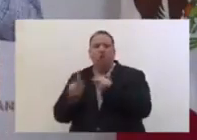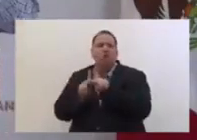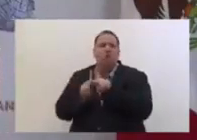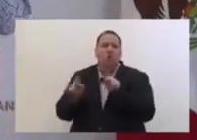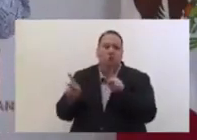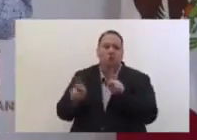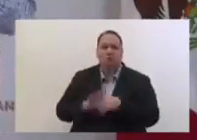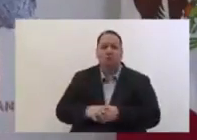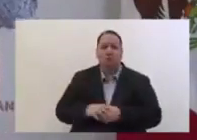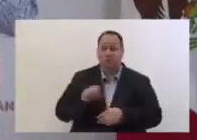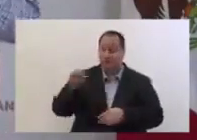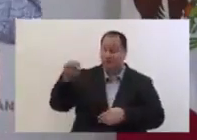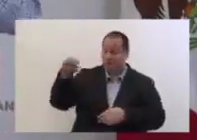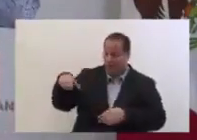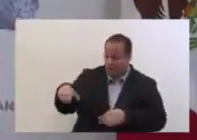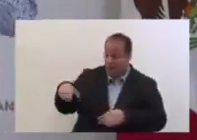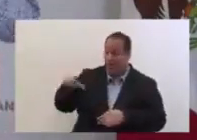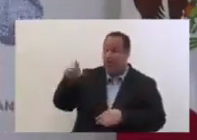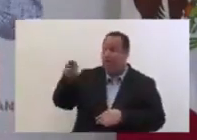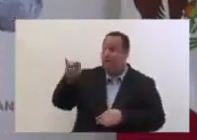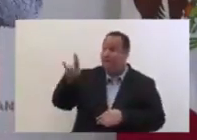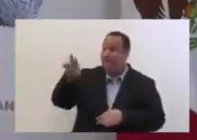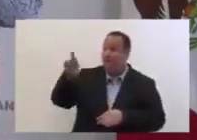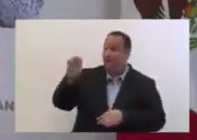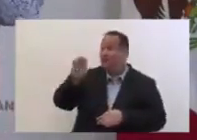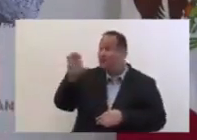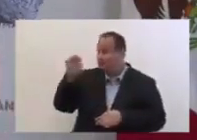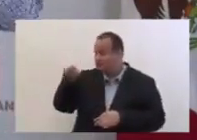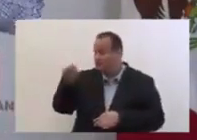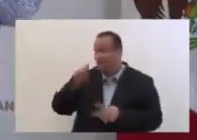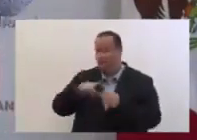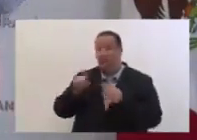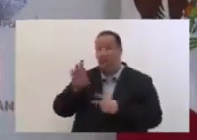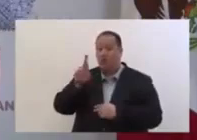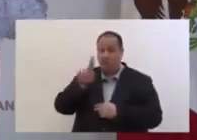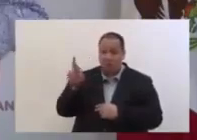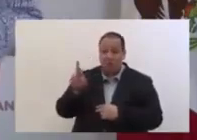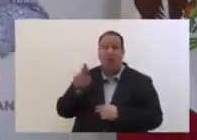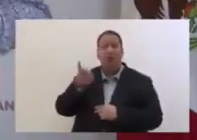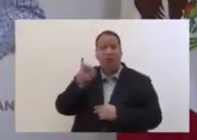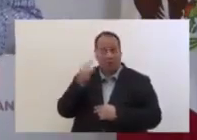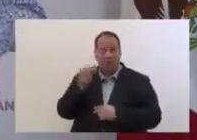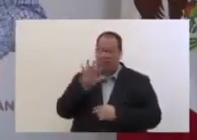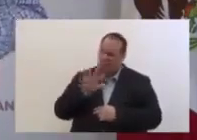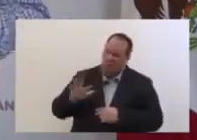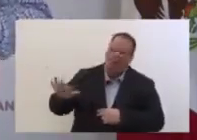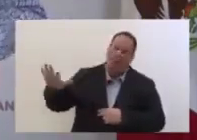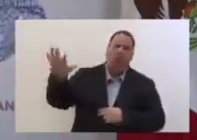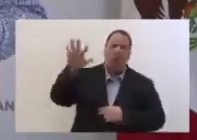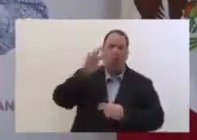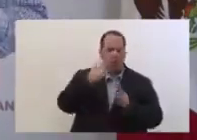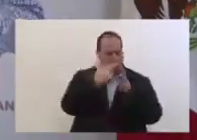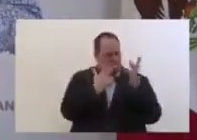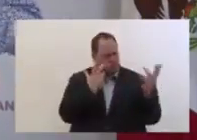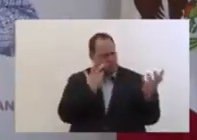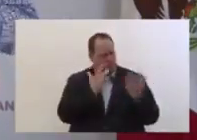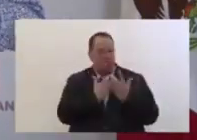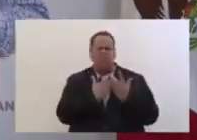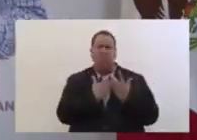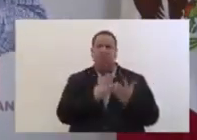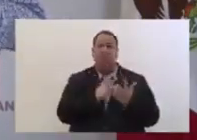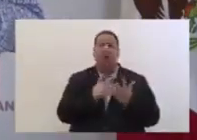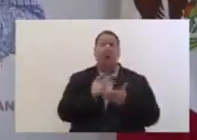desde San Quintín, Maneadero, Ensenada, Rosarito y Tijuana, están cumpliendo con todas las normas. Sí hay un